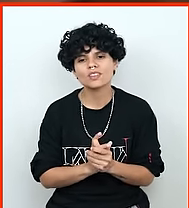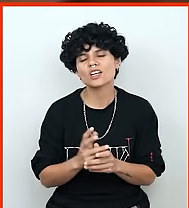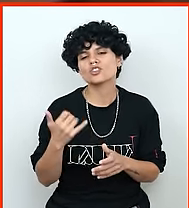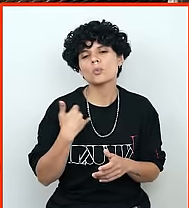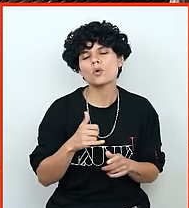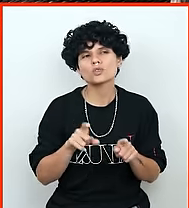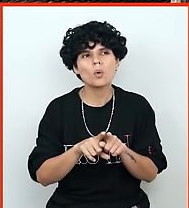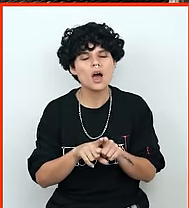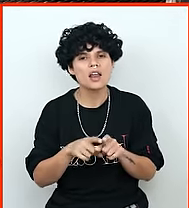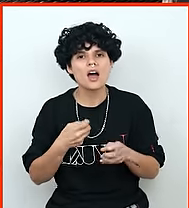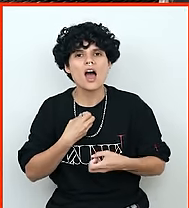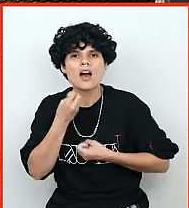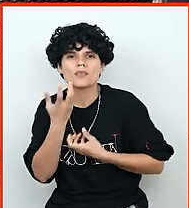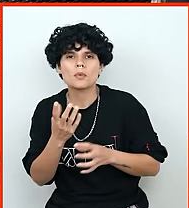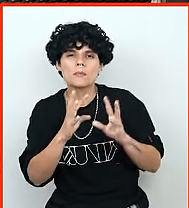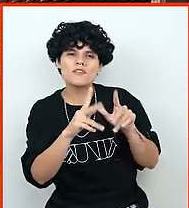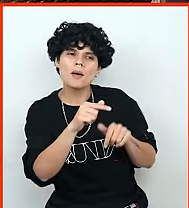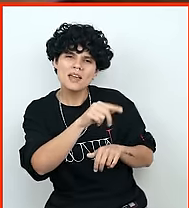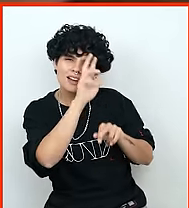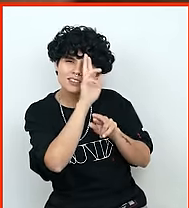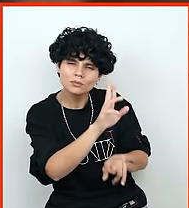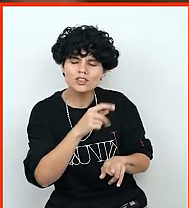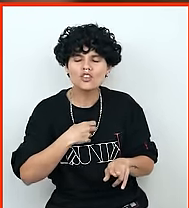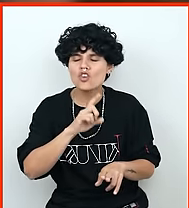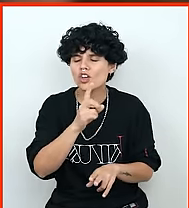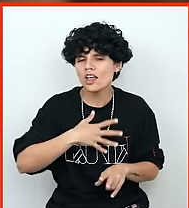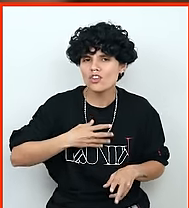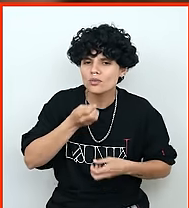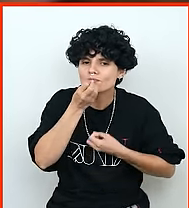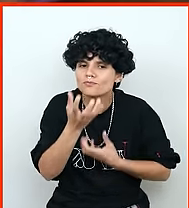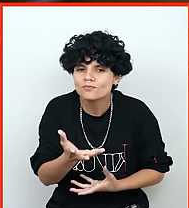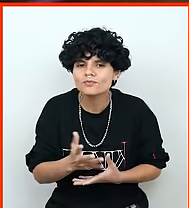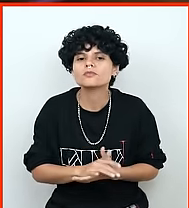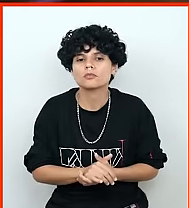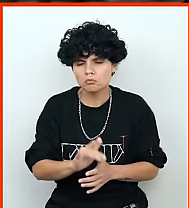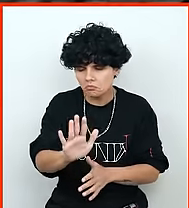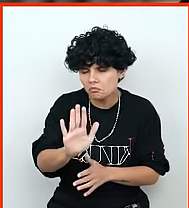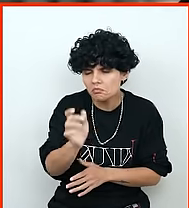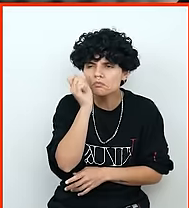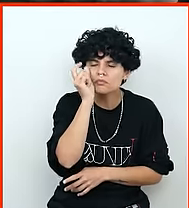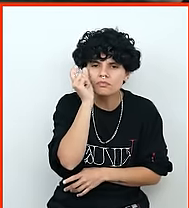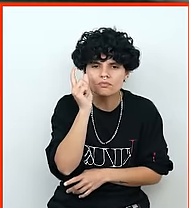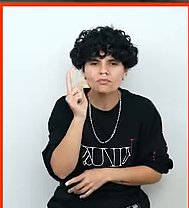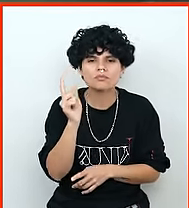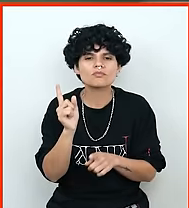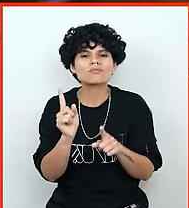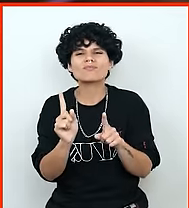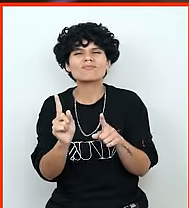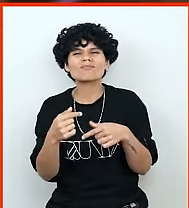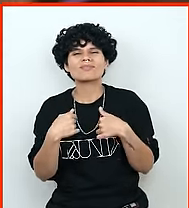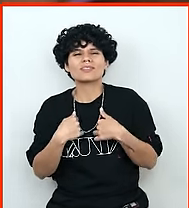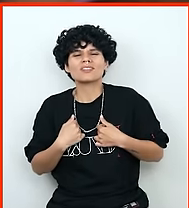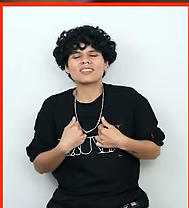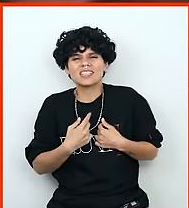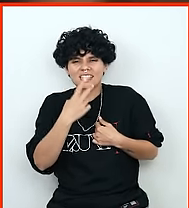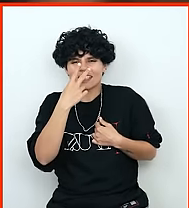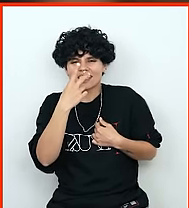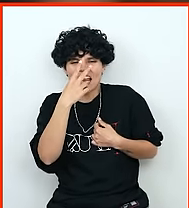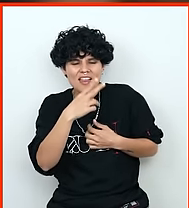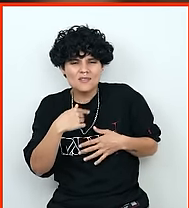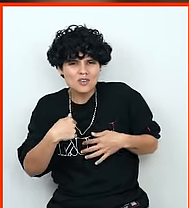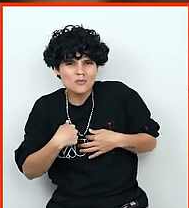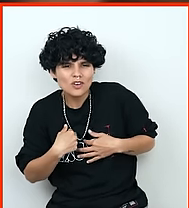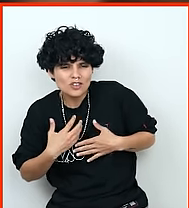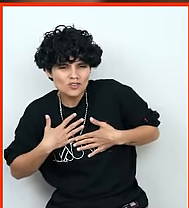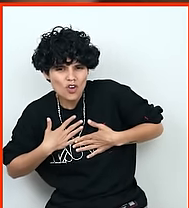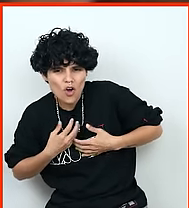como que no me gusta mucho hablar de eso por respeto a mi familia, quizás. Ya. Como que trato de... Como que es que no... Lo entiendo. No pasa por mí, en realidad, ¿cachai? Como que es